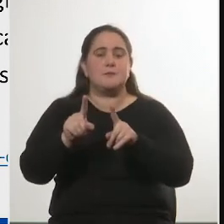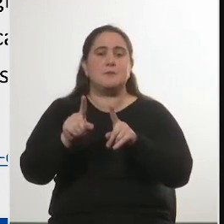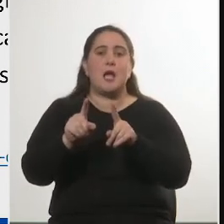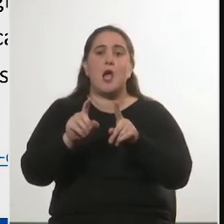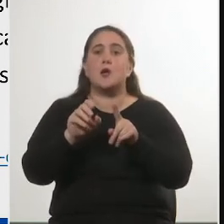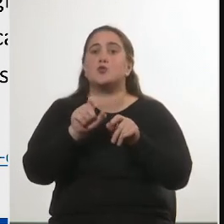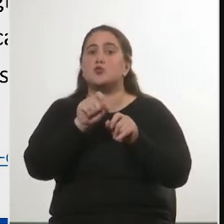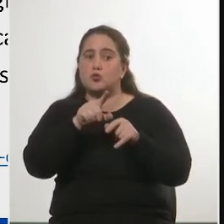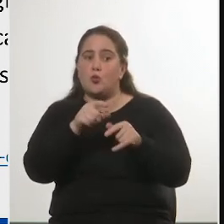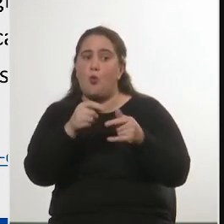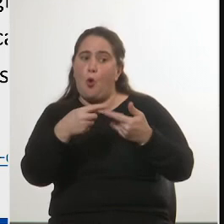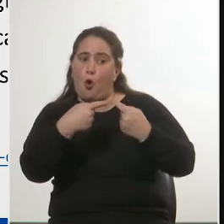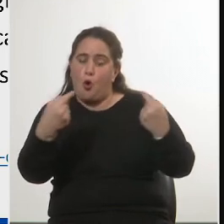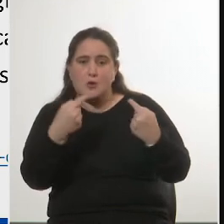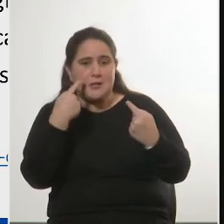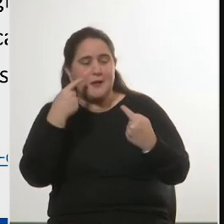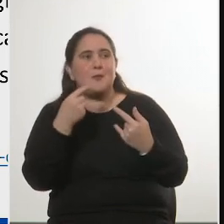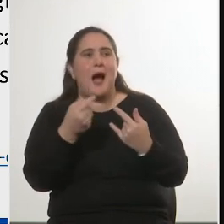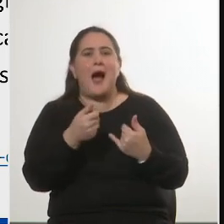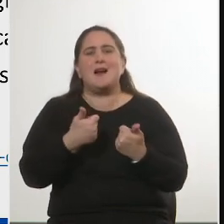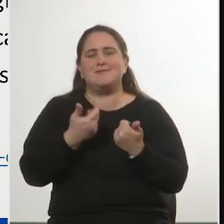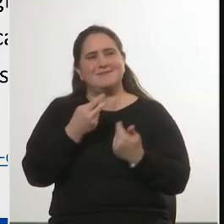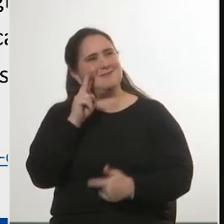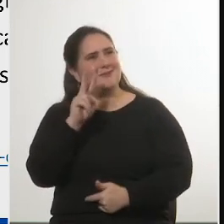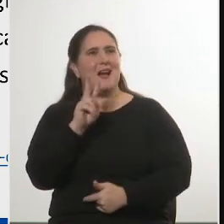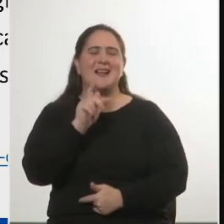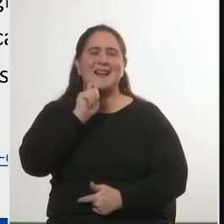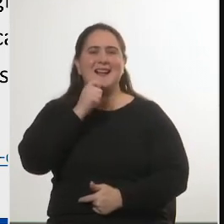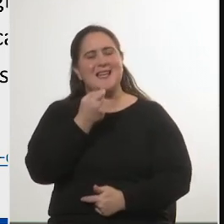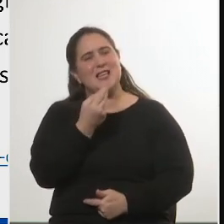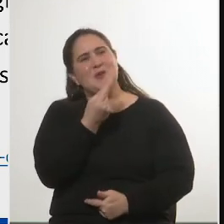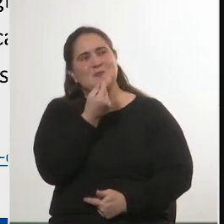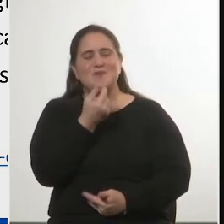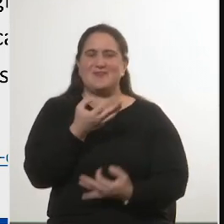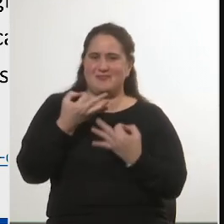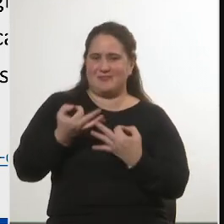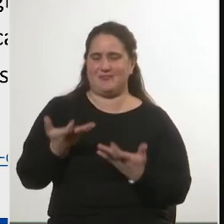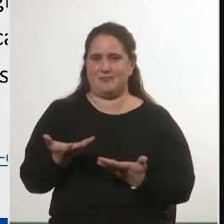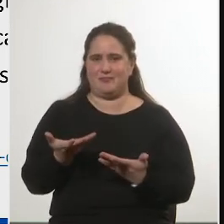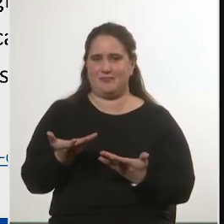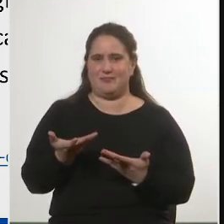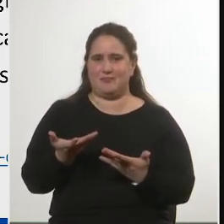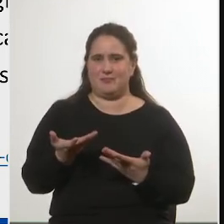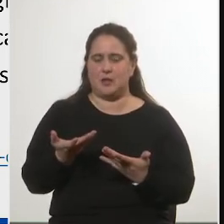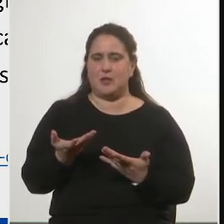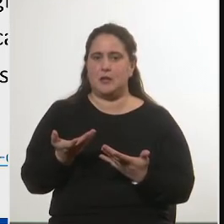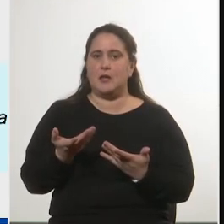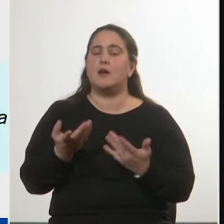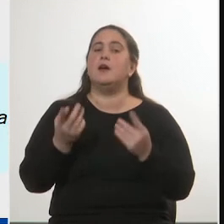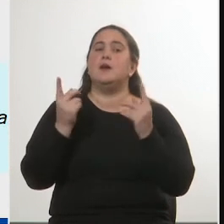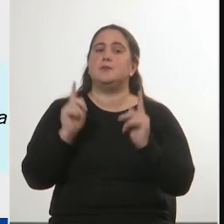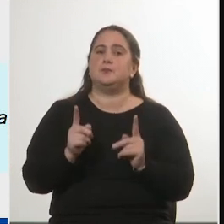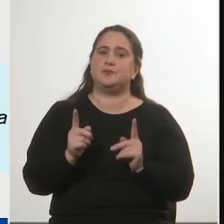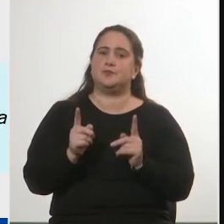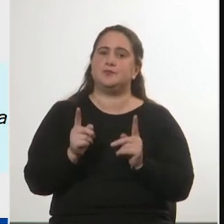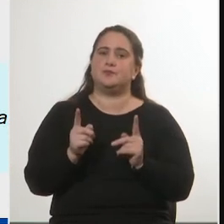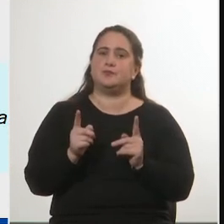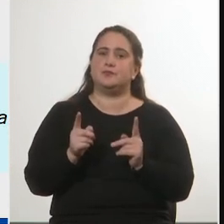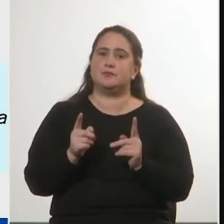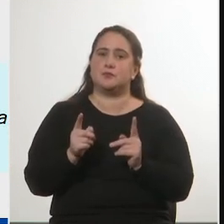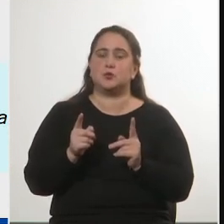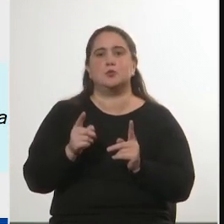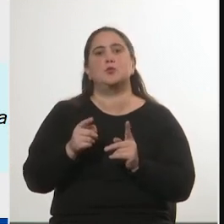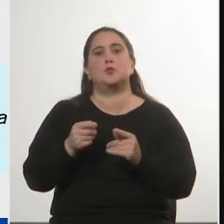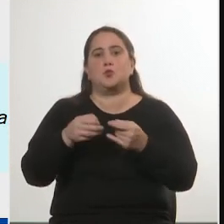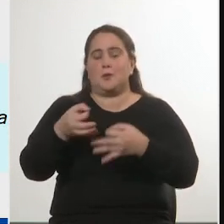cualidades físicas que la hacen inocua o agradable para nuestros sentidos. Por otra parte, la Real